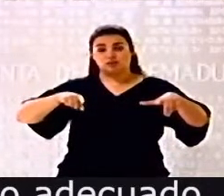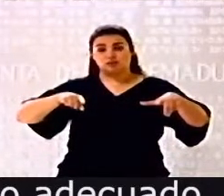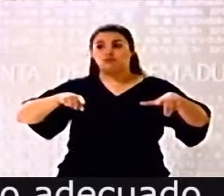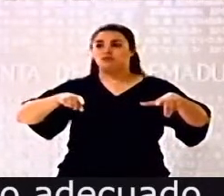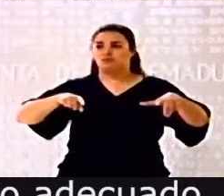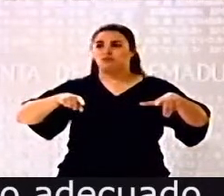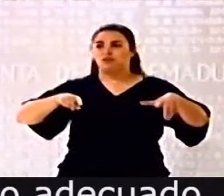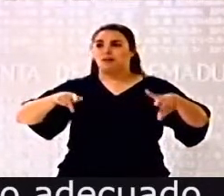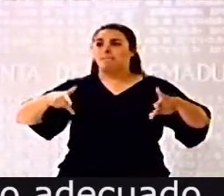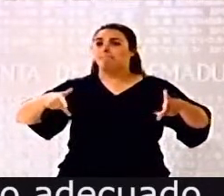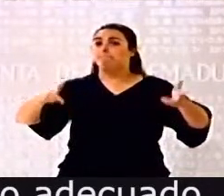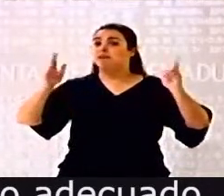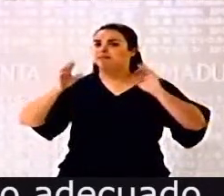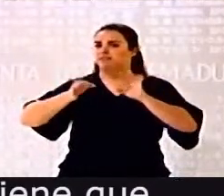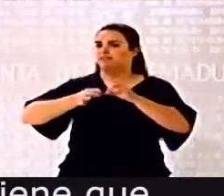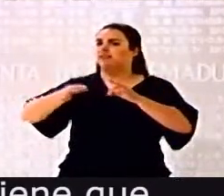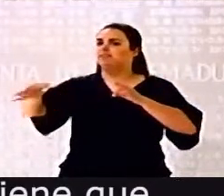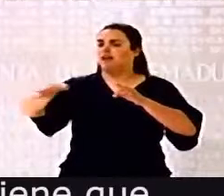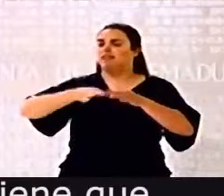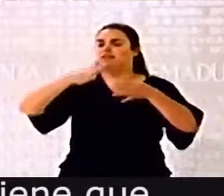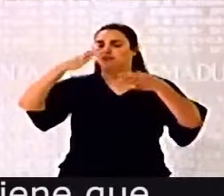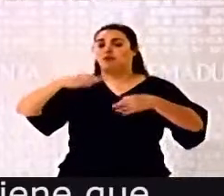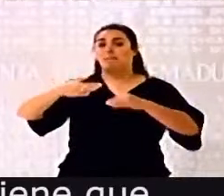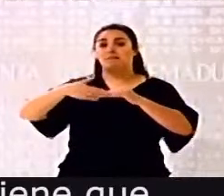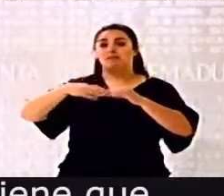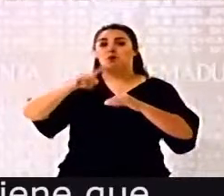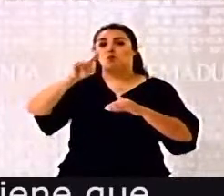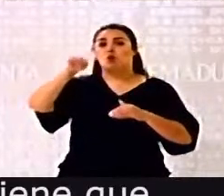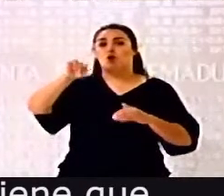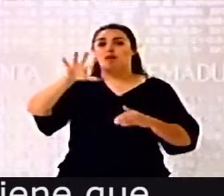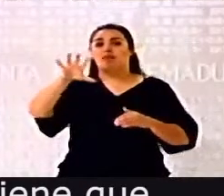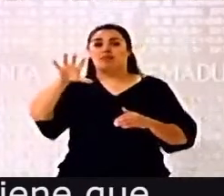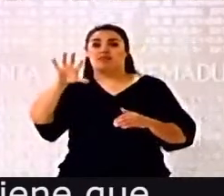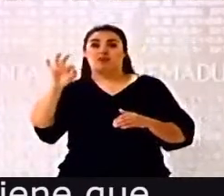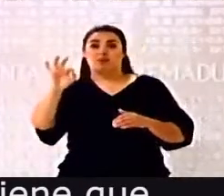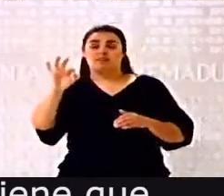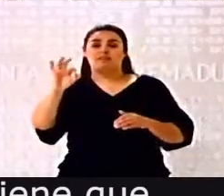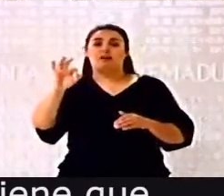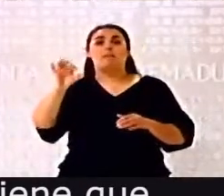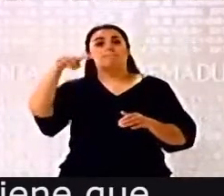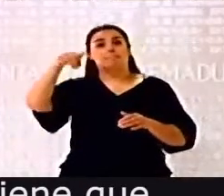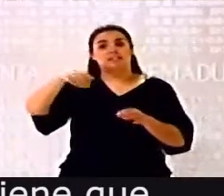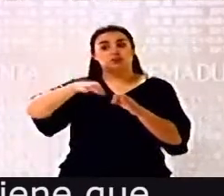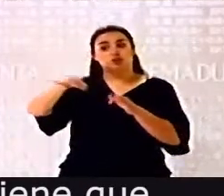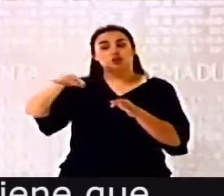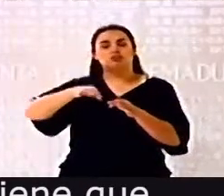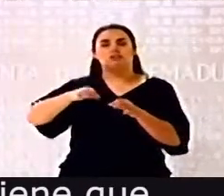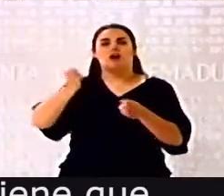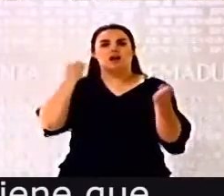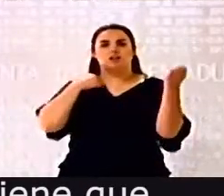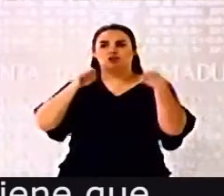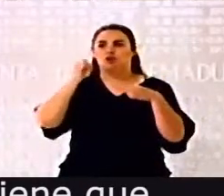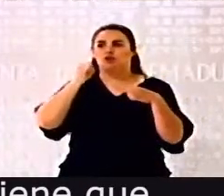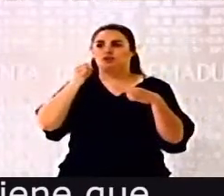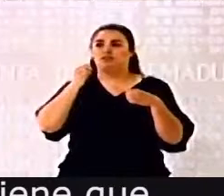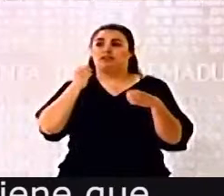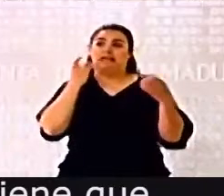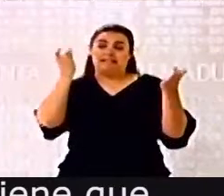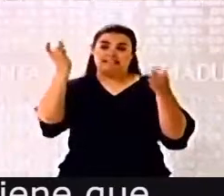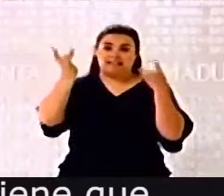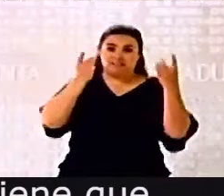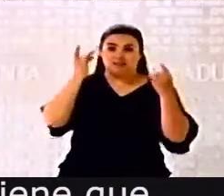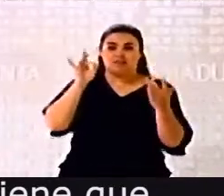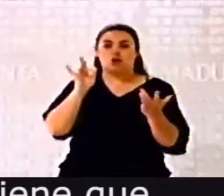tiene que permitir una distancia de seguridad de al menos 1,5 metros entre los actores y las actividades